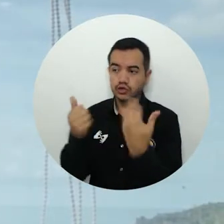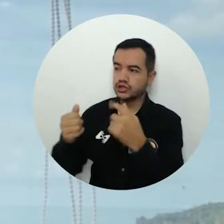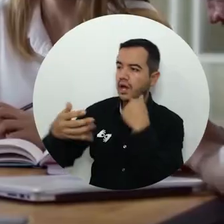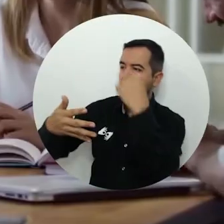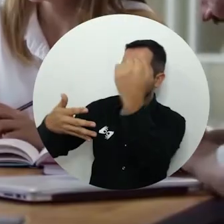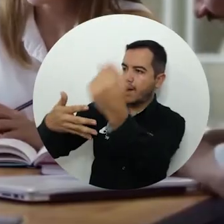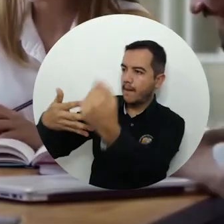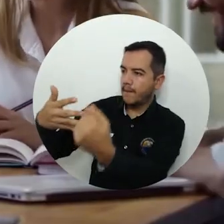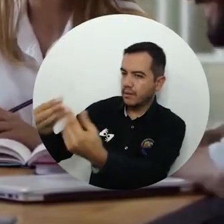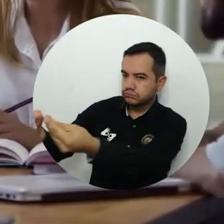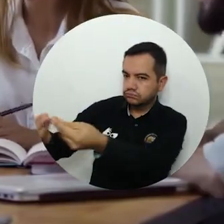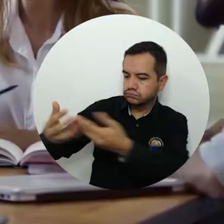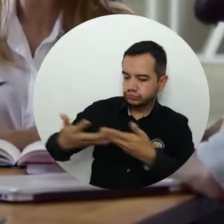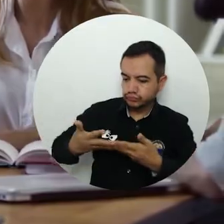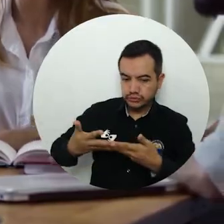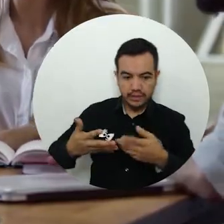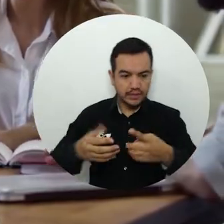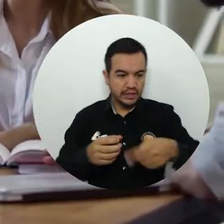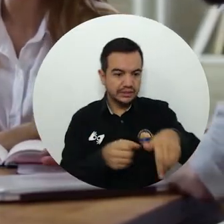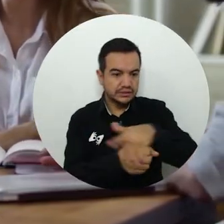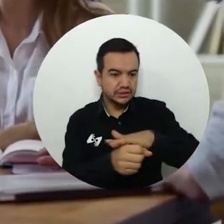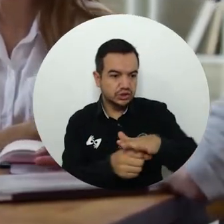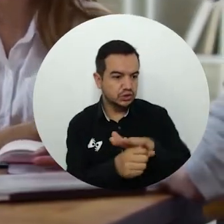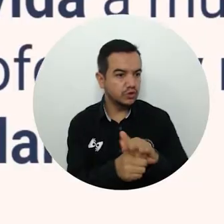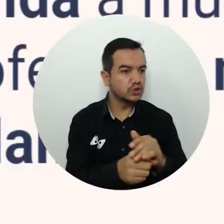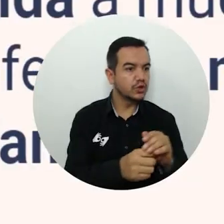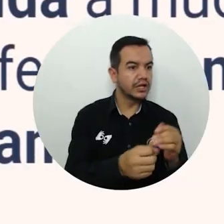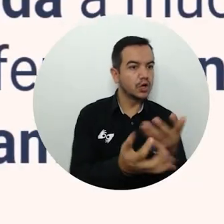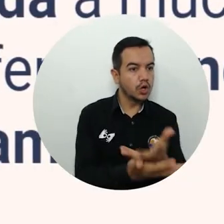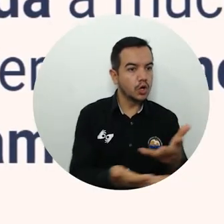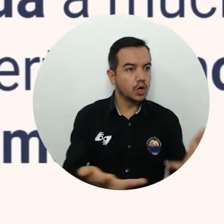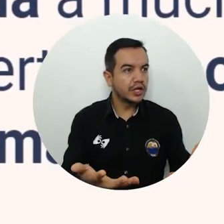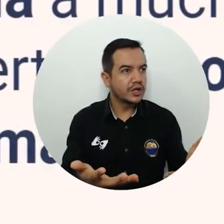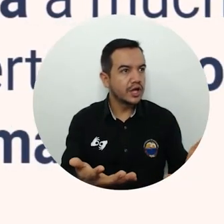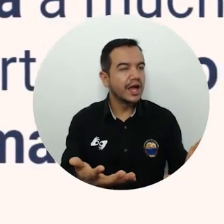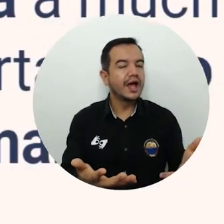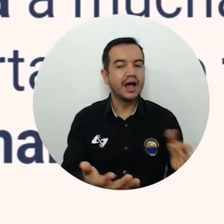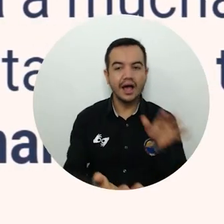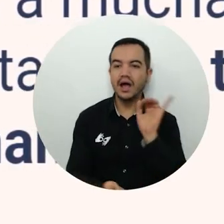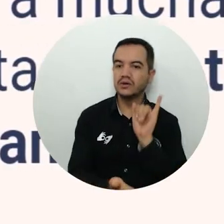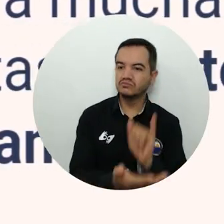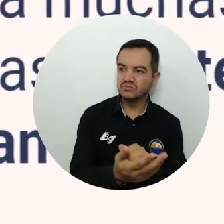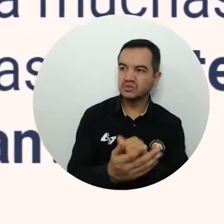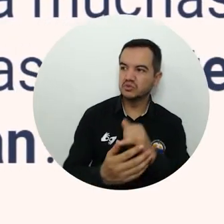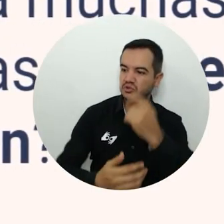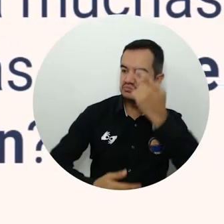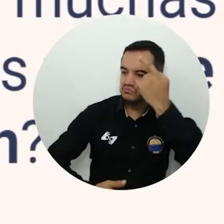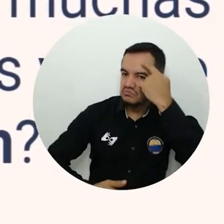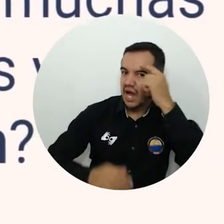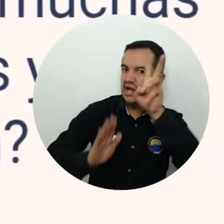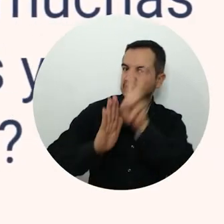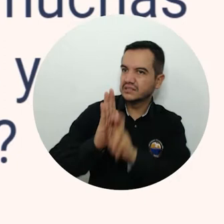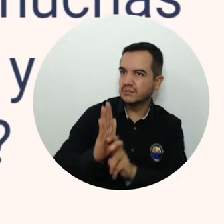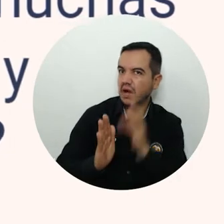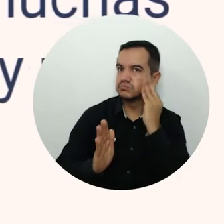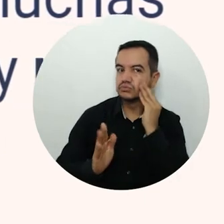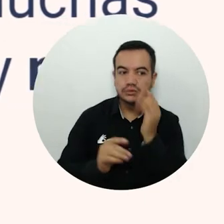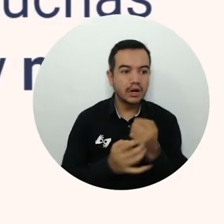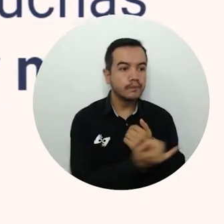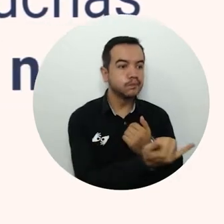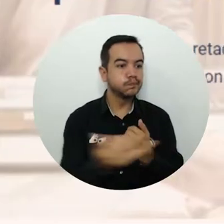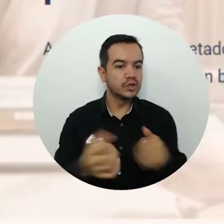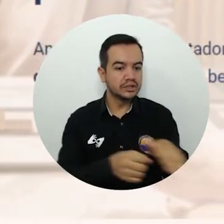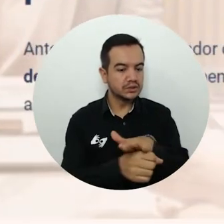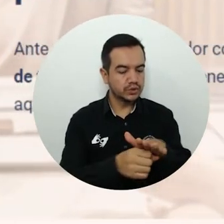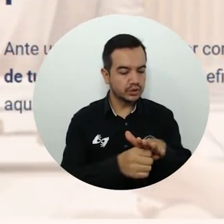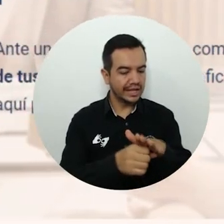para salir a trabajar y cooperar en equipos de desarrollo de alto rendimiento. De allí salí con todas las capacidades técnicas para resolver